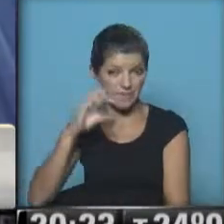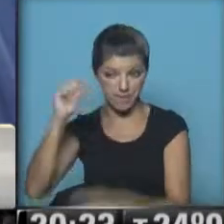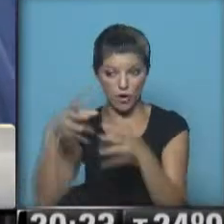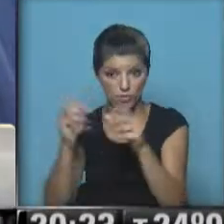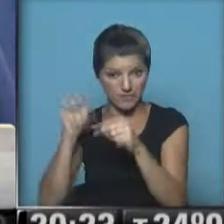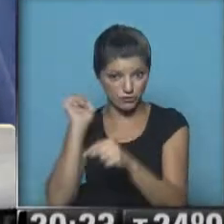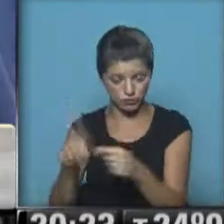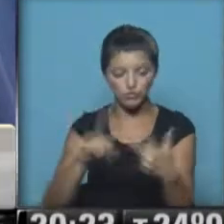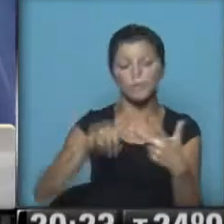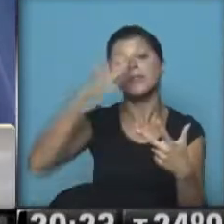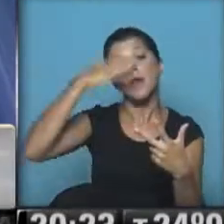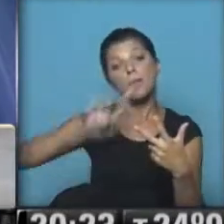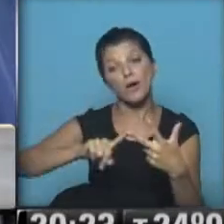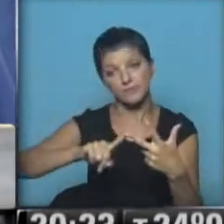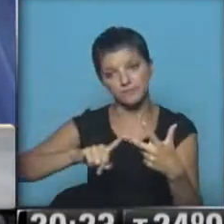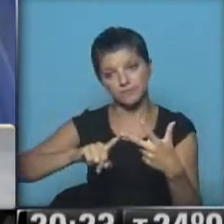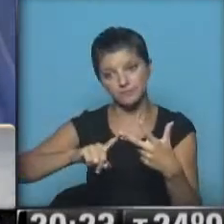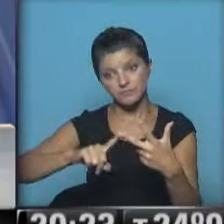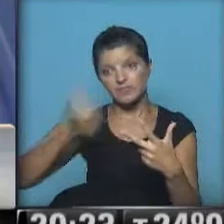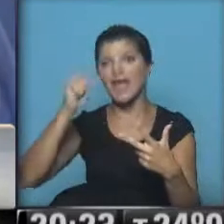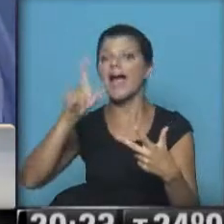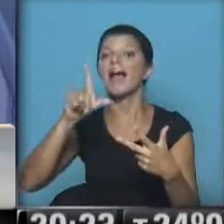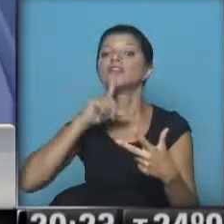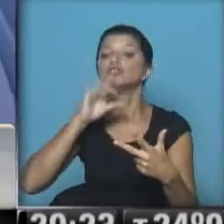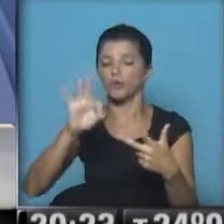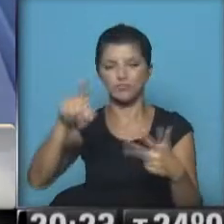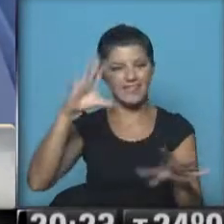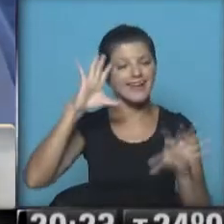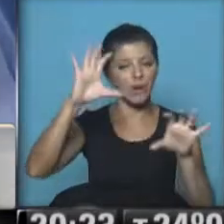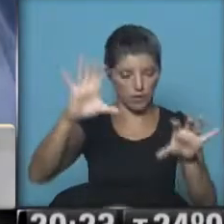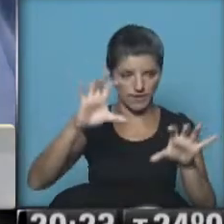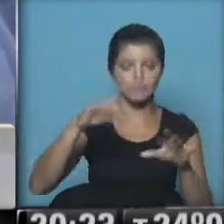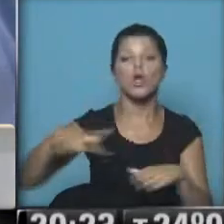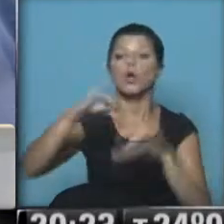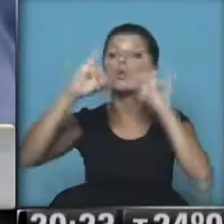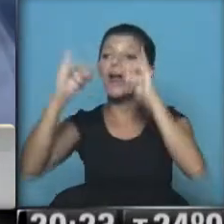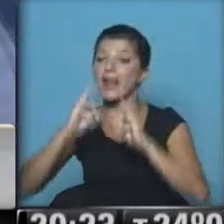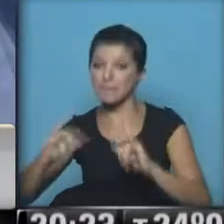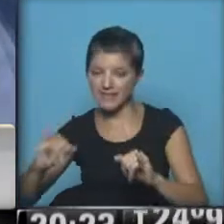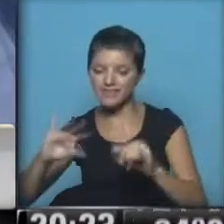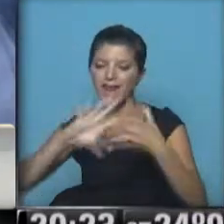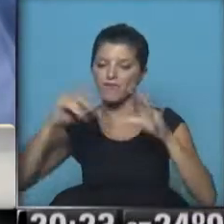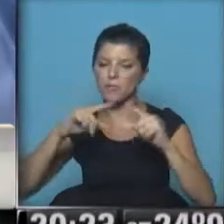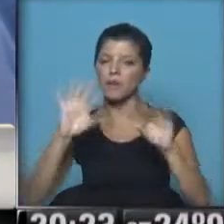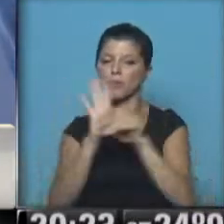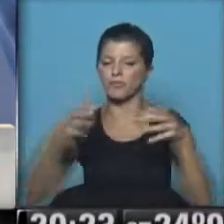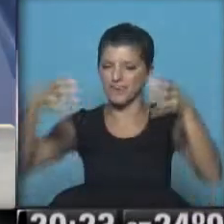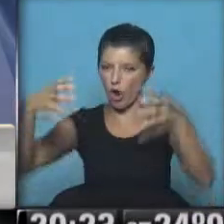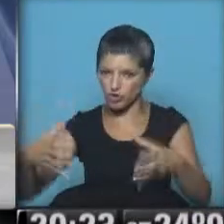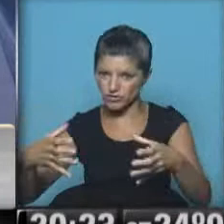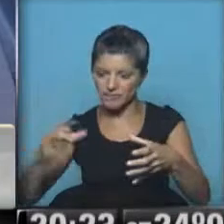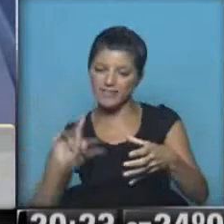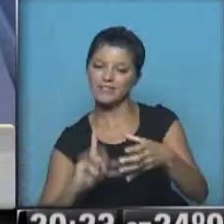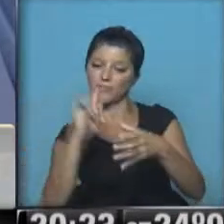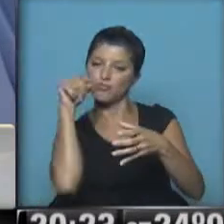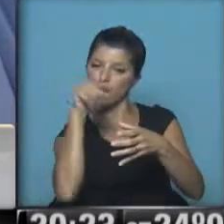otro lado, quien ganó el Alto, recordemos que La Paz, siempre lo decimos, tiene una forma de una olla, el Alto es esa planicie a 4.000